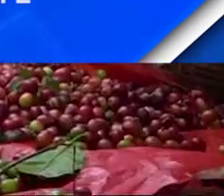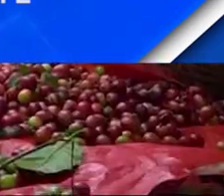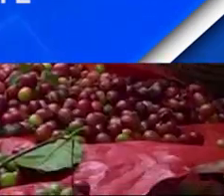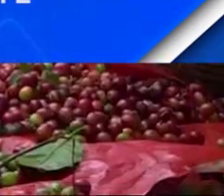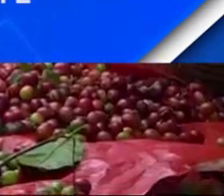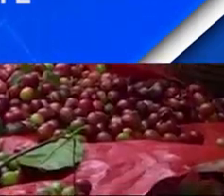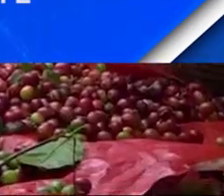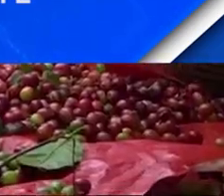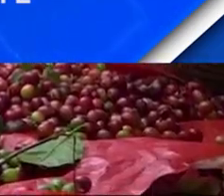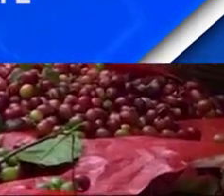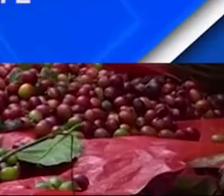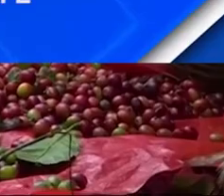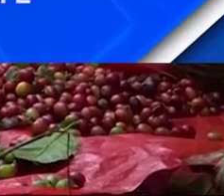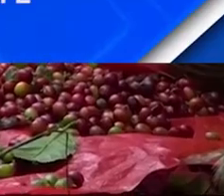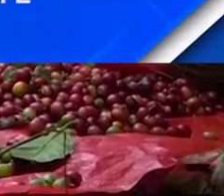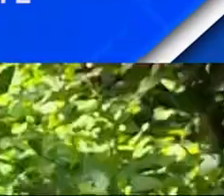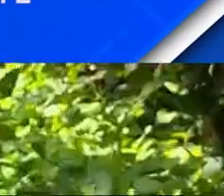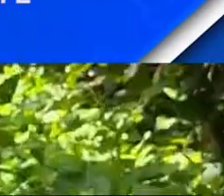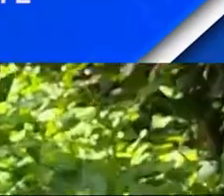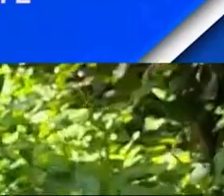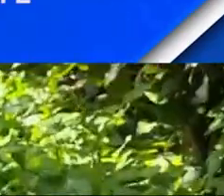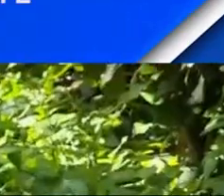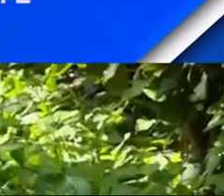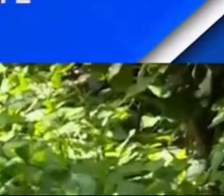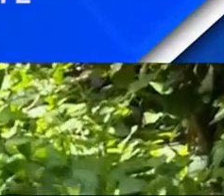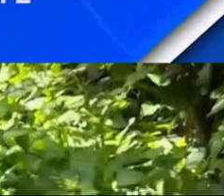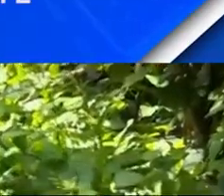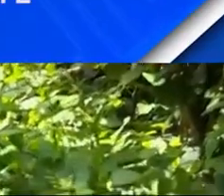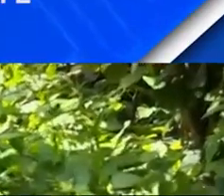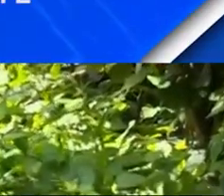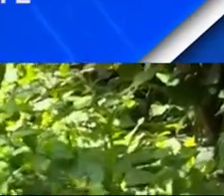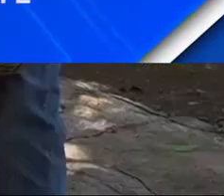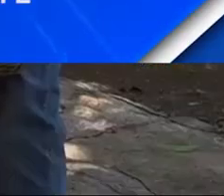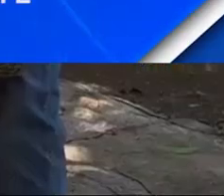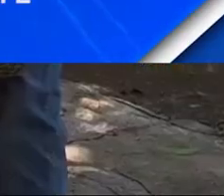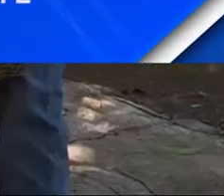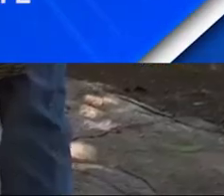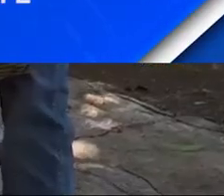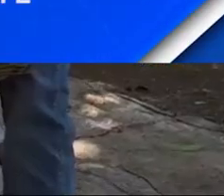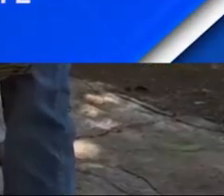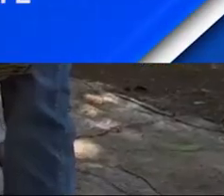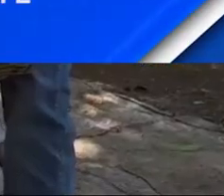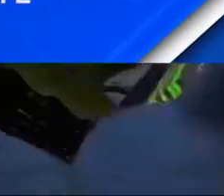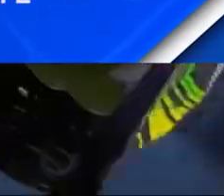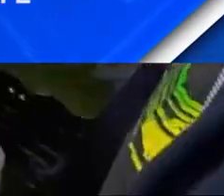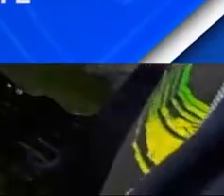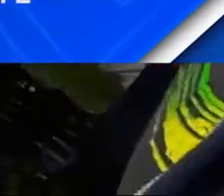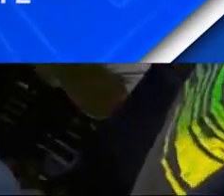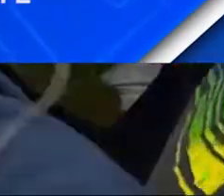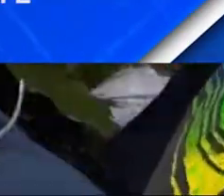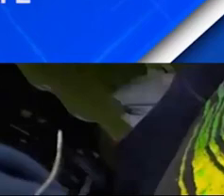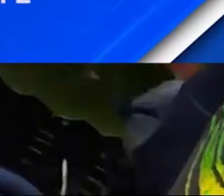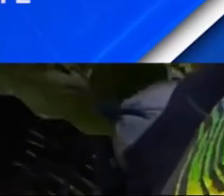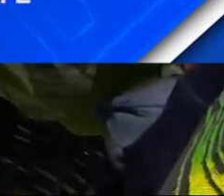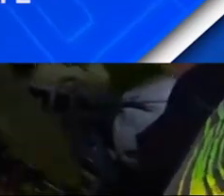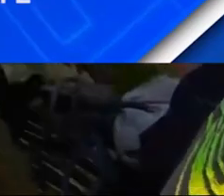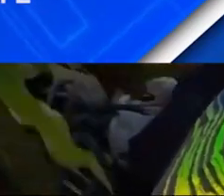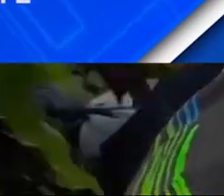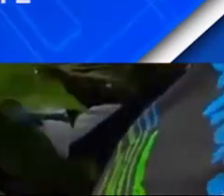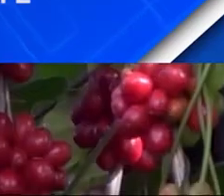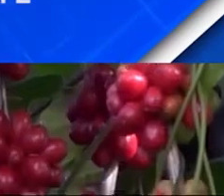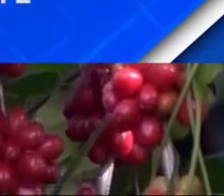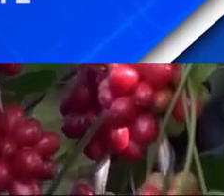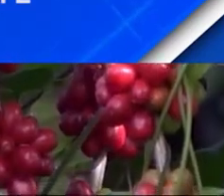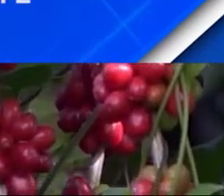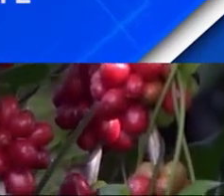la caficultura en los países miembros con nuevas variedades, nuevas tecnologías que inciden en una mayor producción